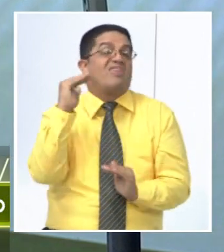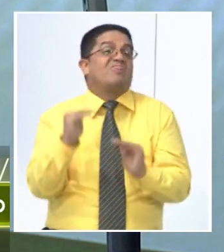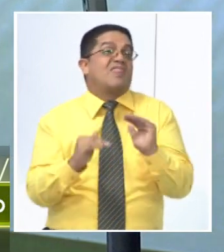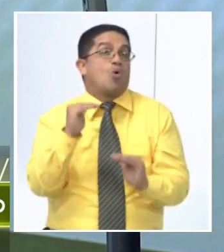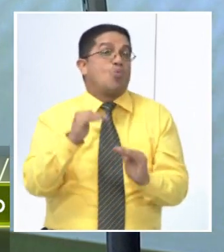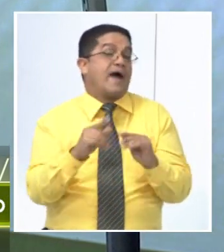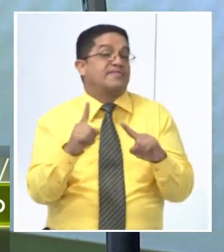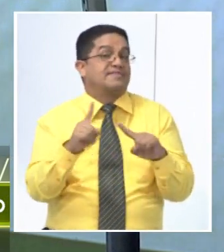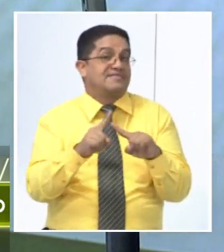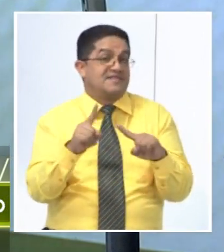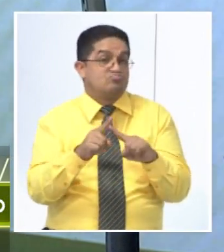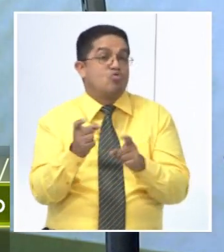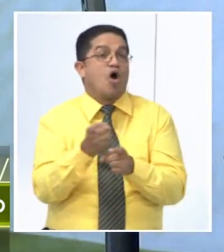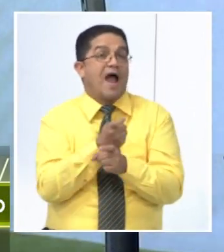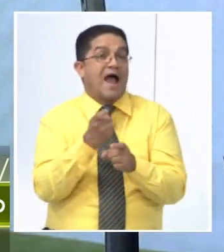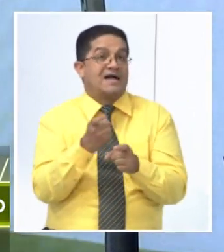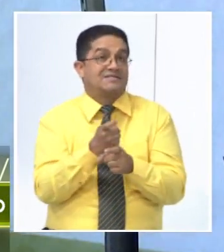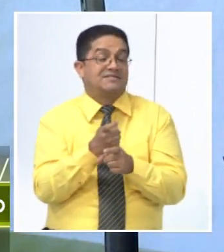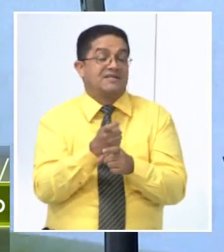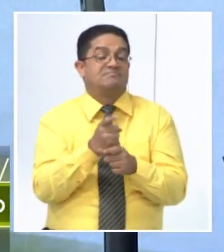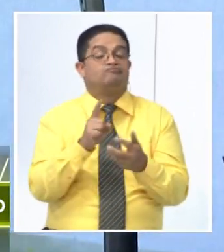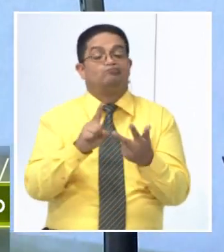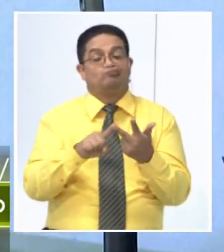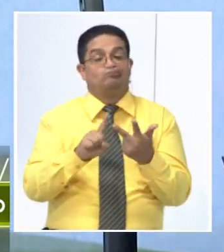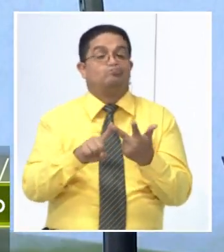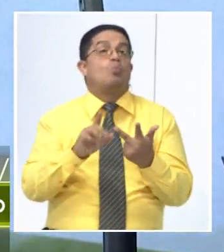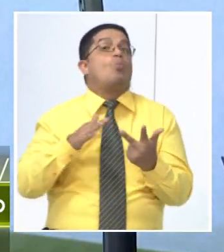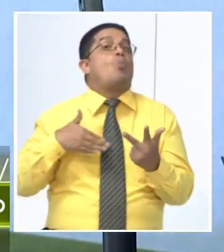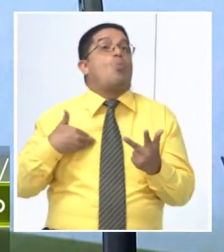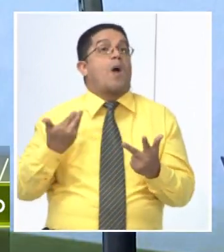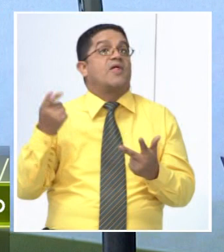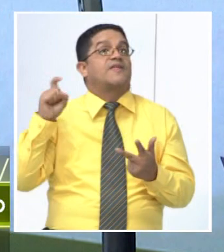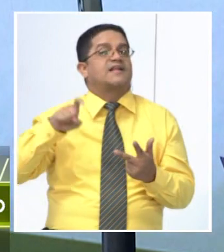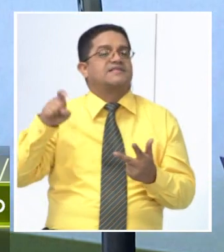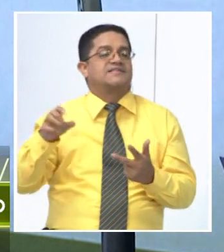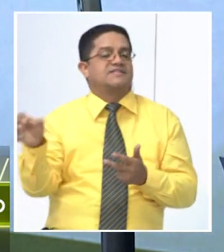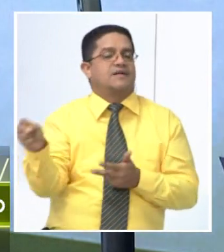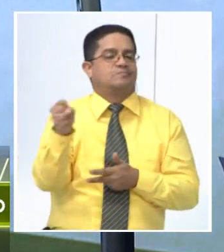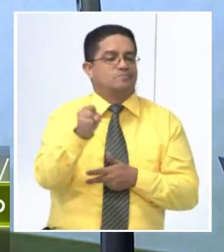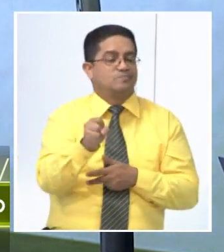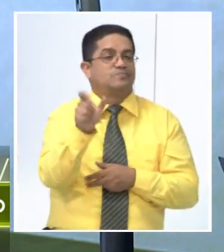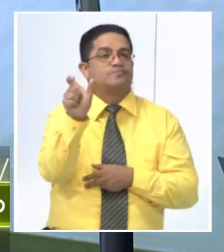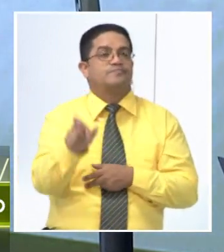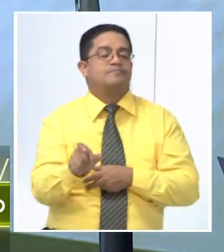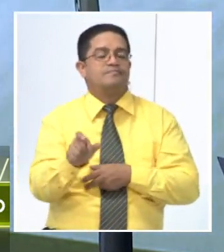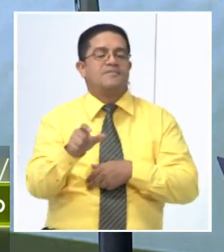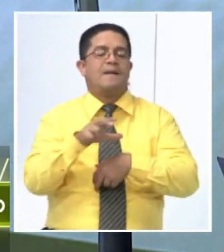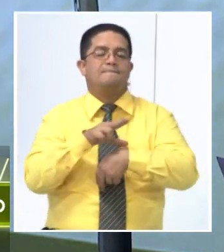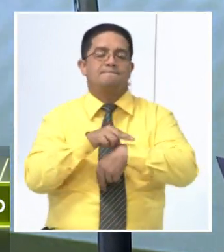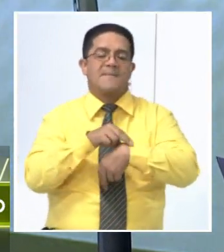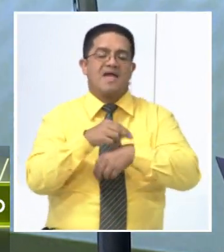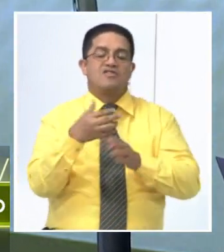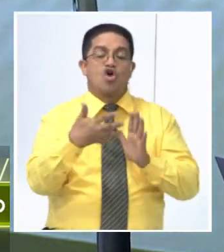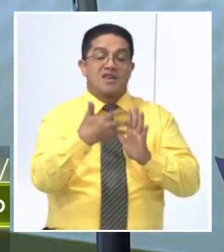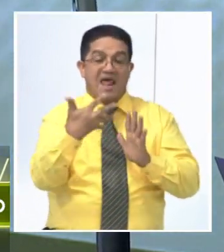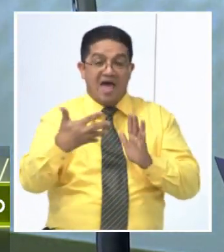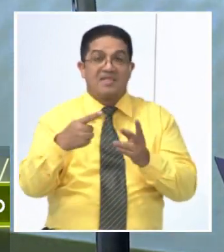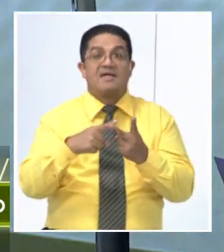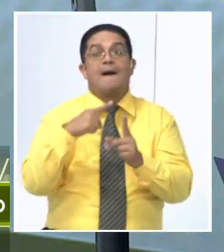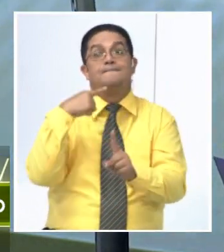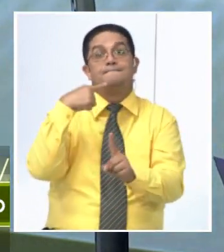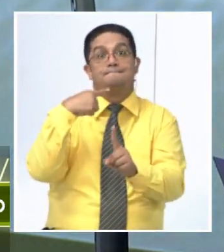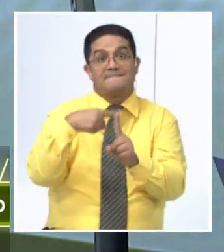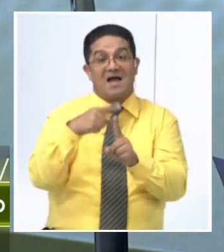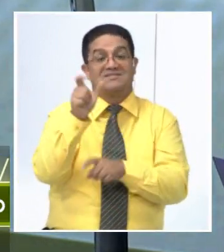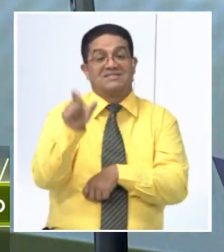donde esté ubicado, se puede necesitar la presencia de otros especialistas, como es el radioterapeuta y el quimioterapeuta. En